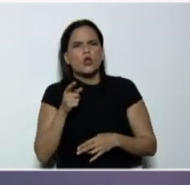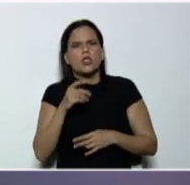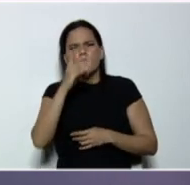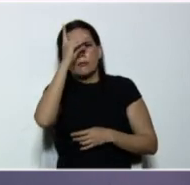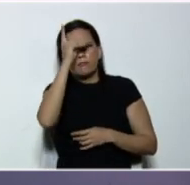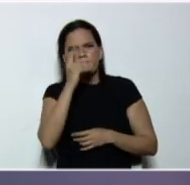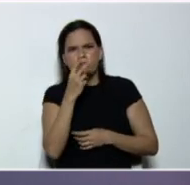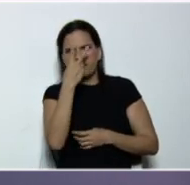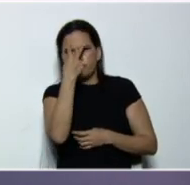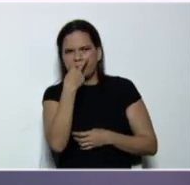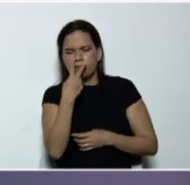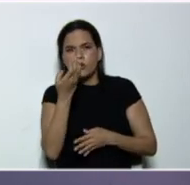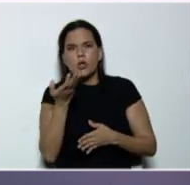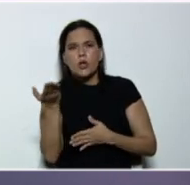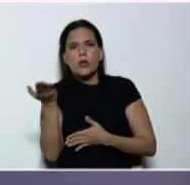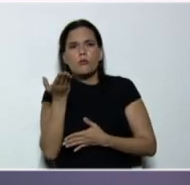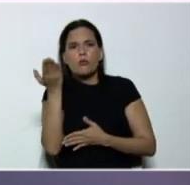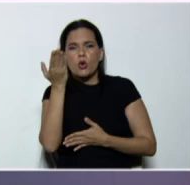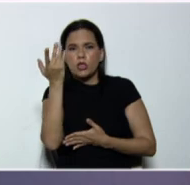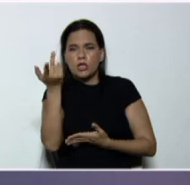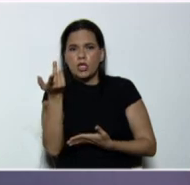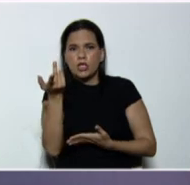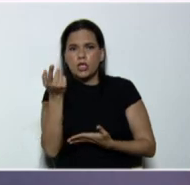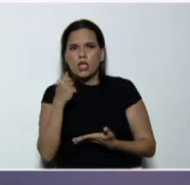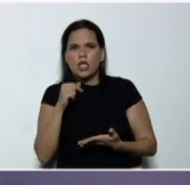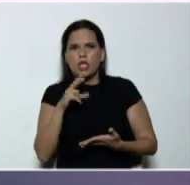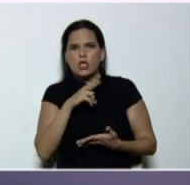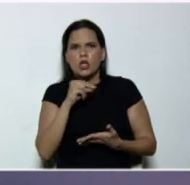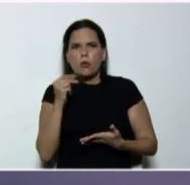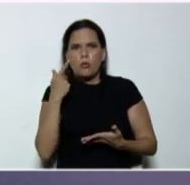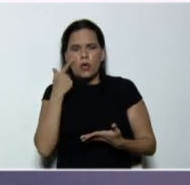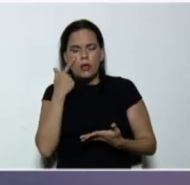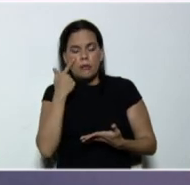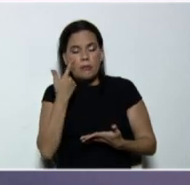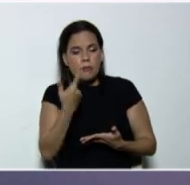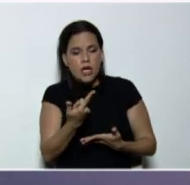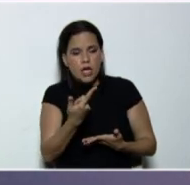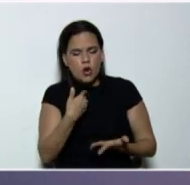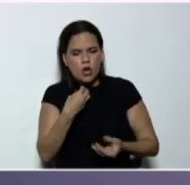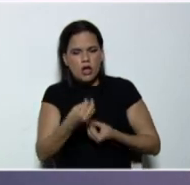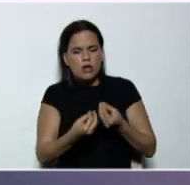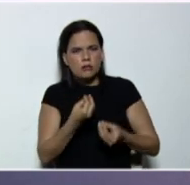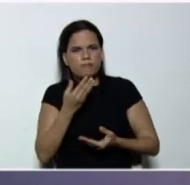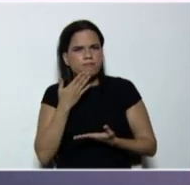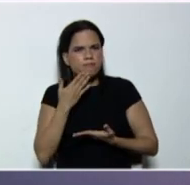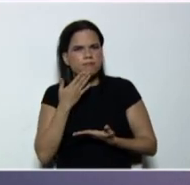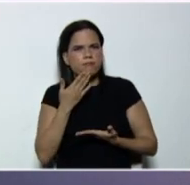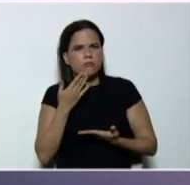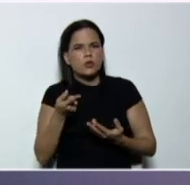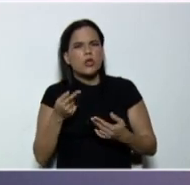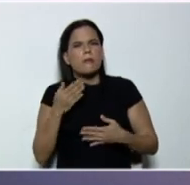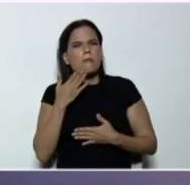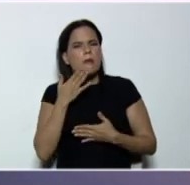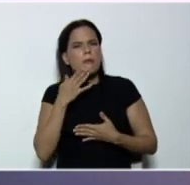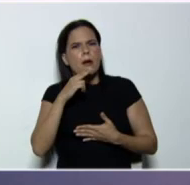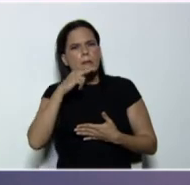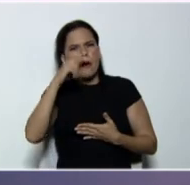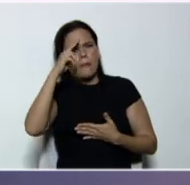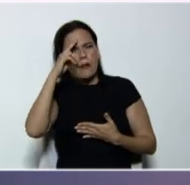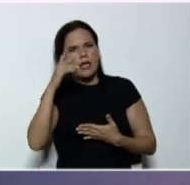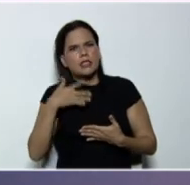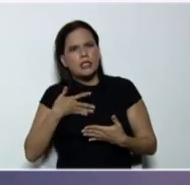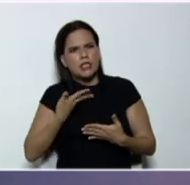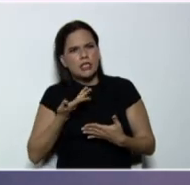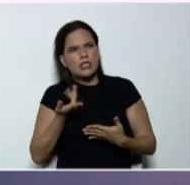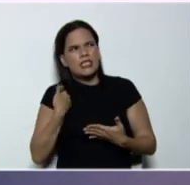es importante que al hecho de no poder imitar a partir de lo que ve, entonces el representante debe